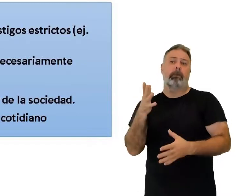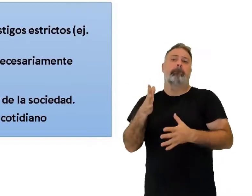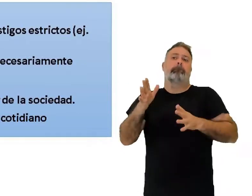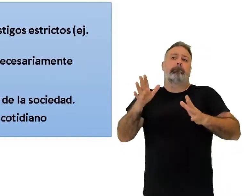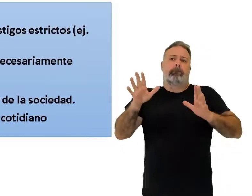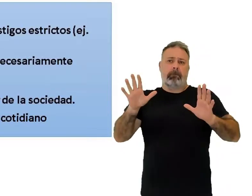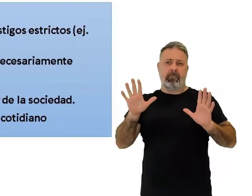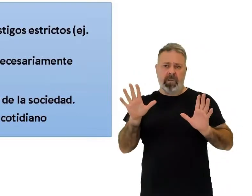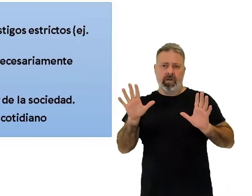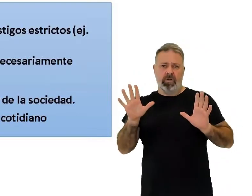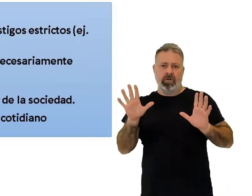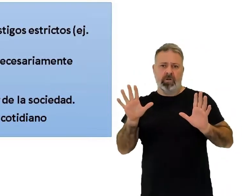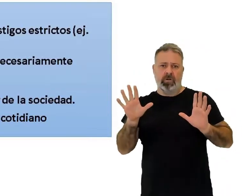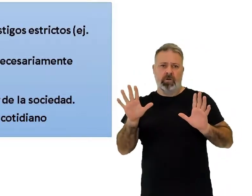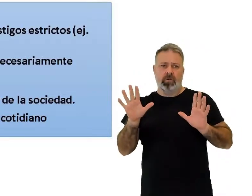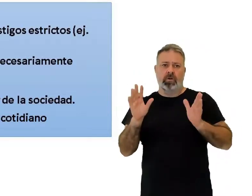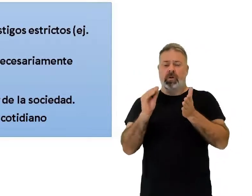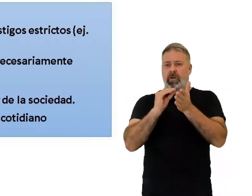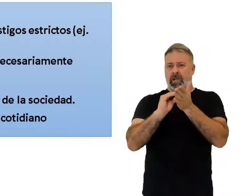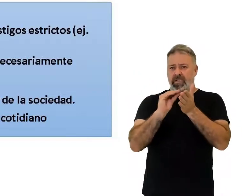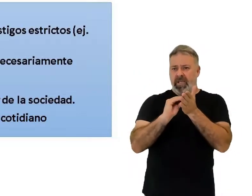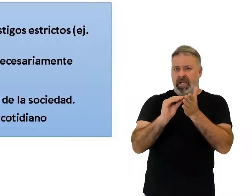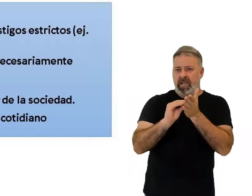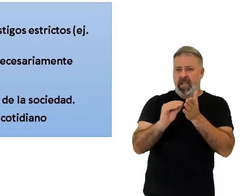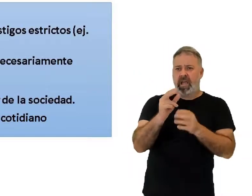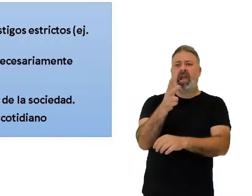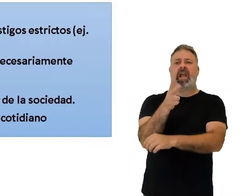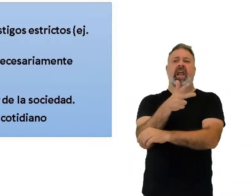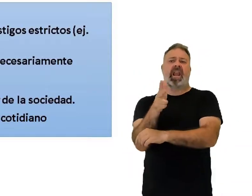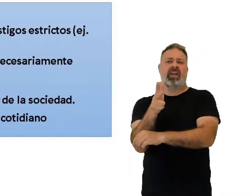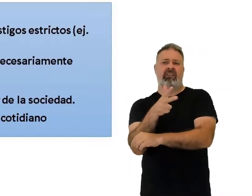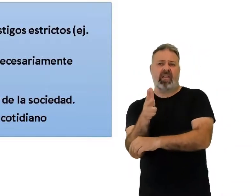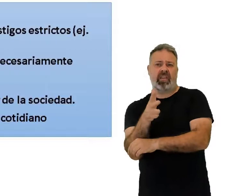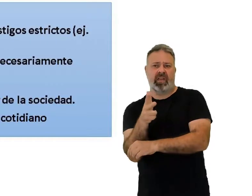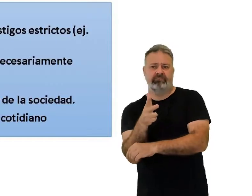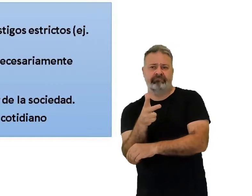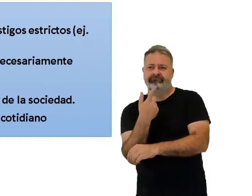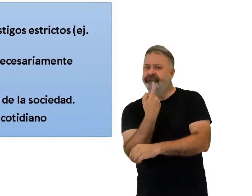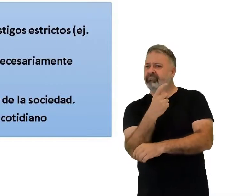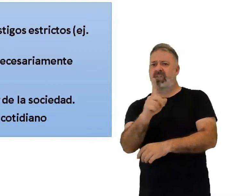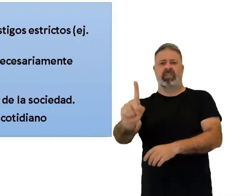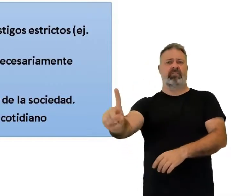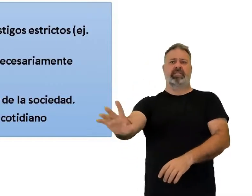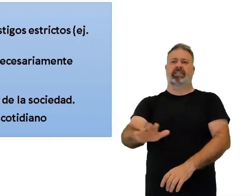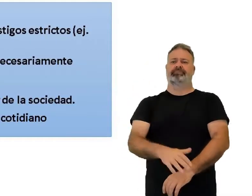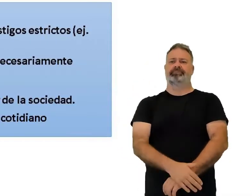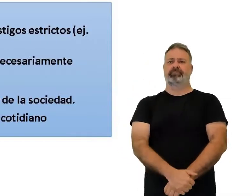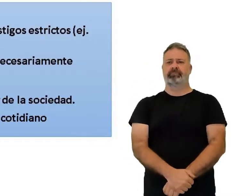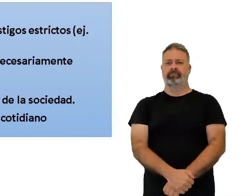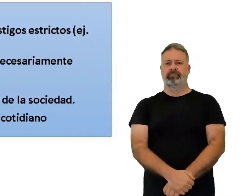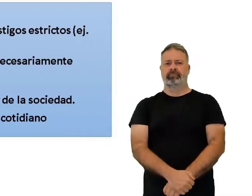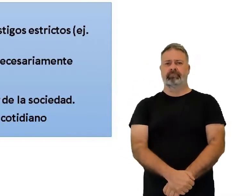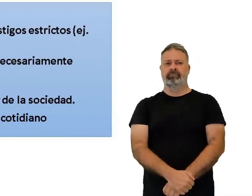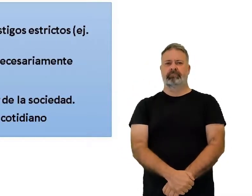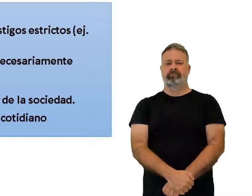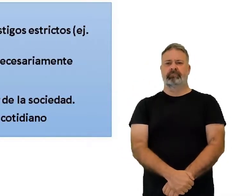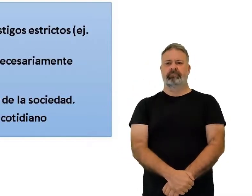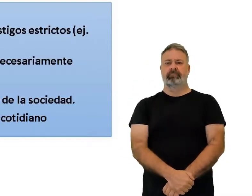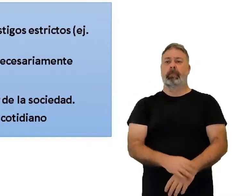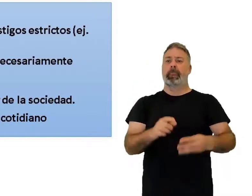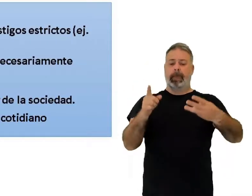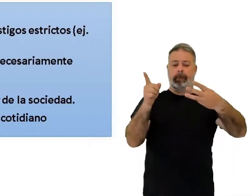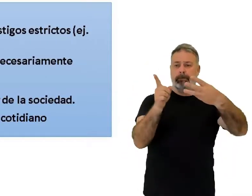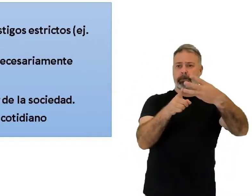pero no necesariamente escritas, ni recogidas, ni grabadas. Los